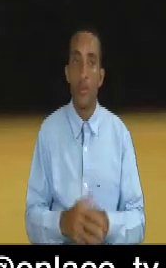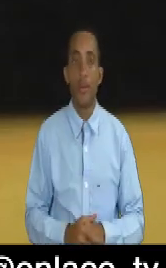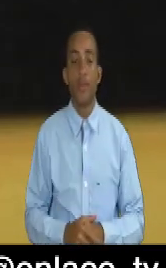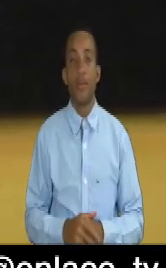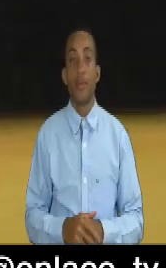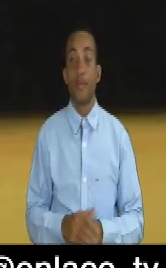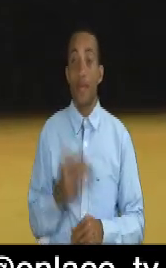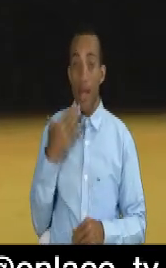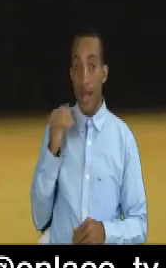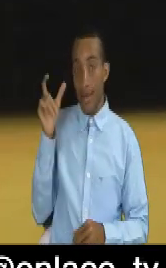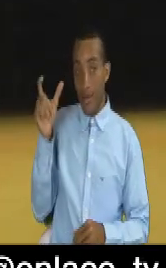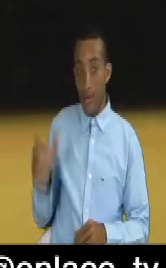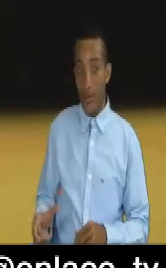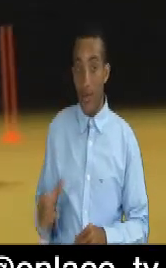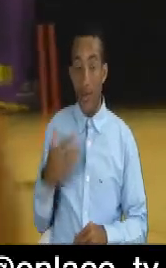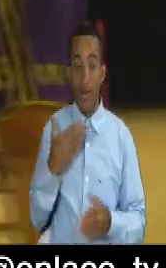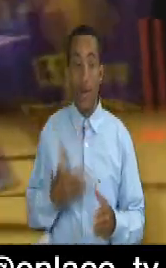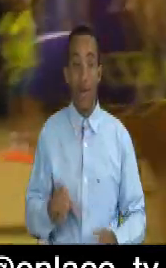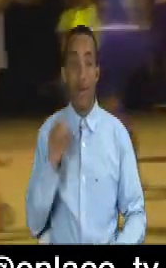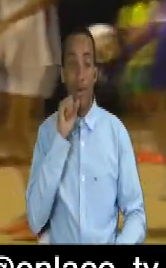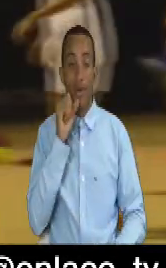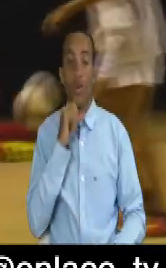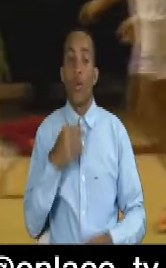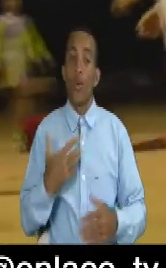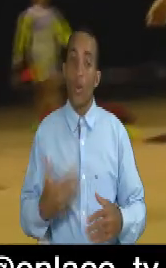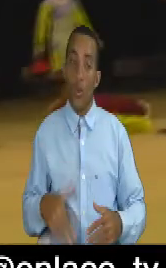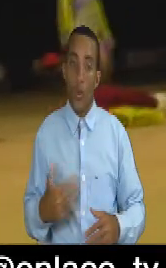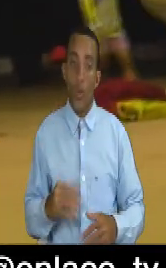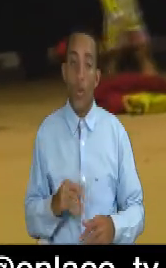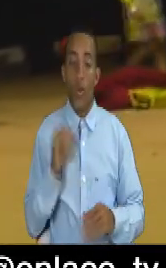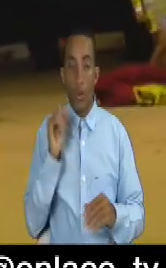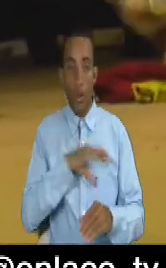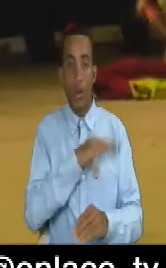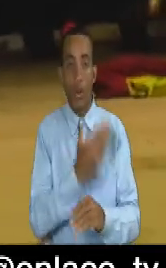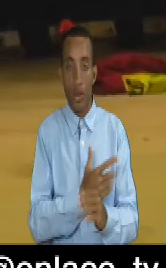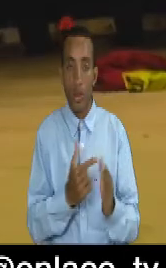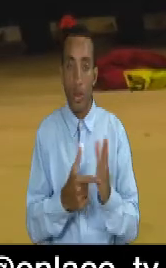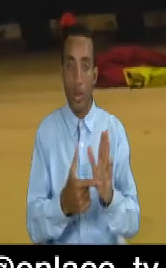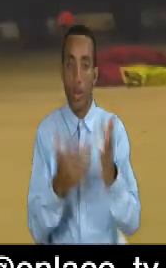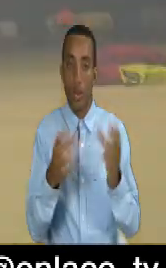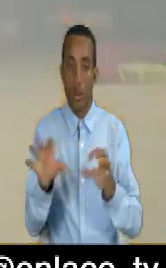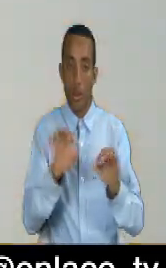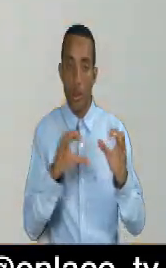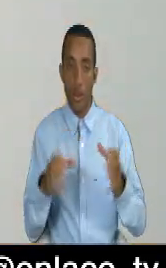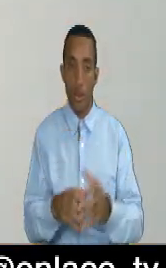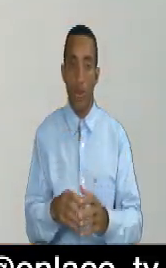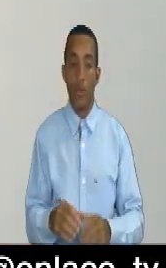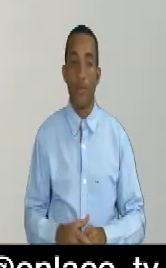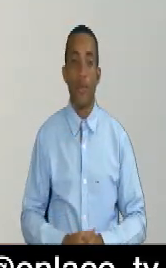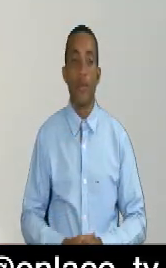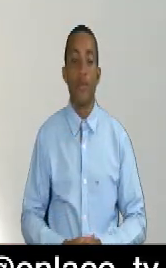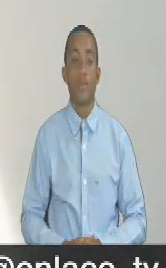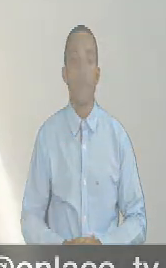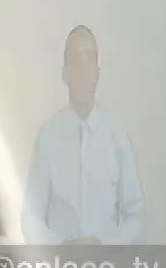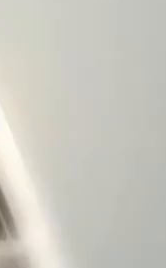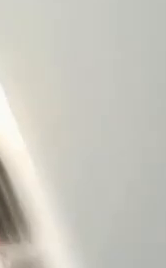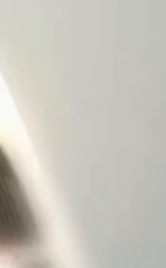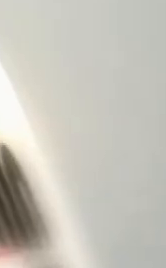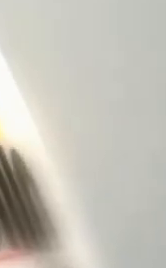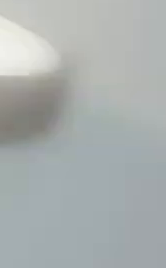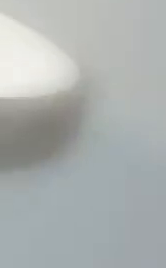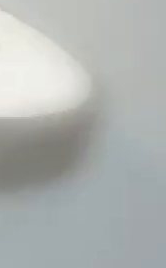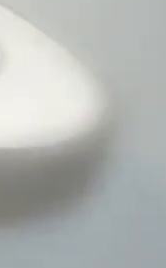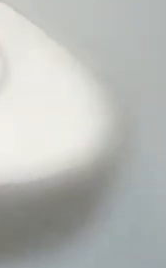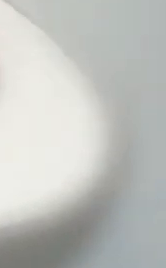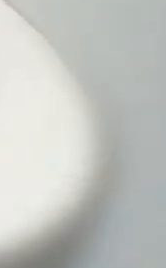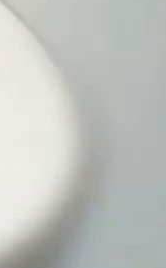jóvenes barranqueñas trabajan para demostrar su potencial futbolístico y poder estar en selecciones mayores. Hasta aquí los deportes, con el